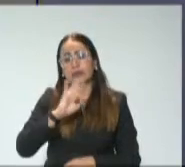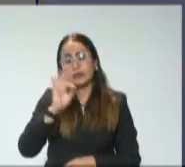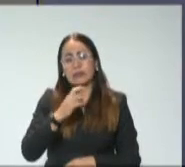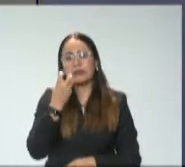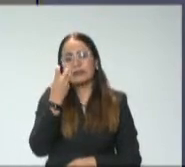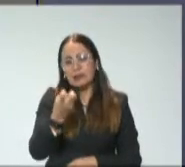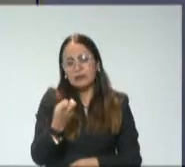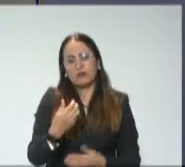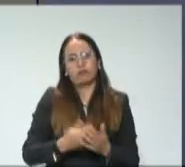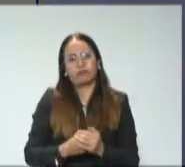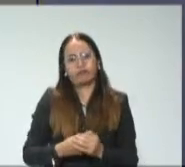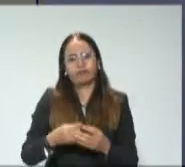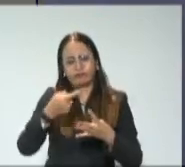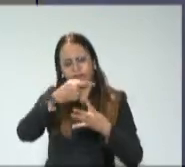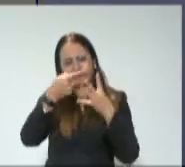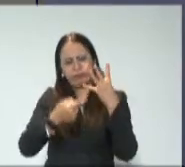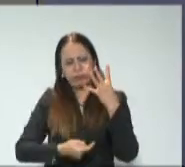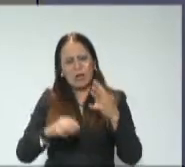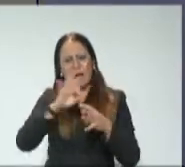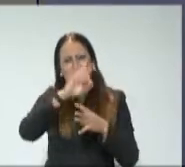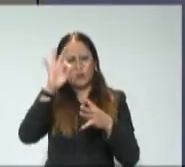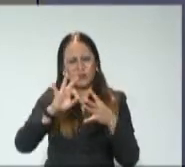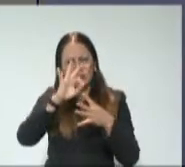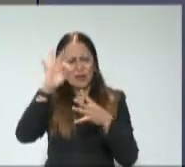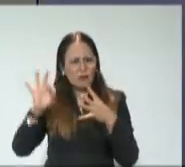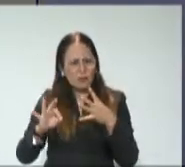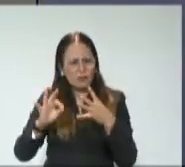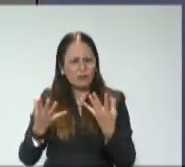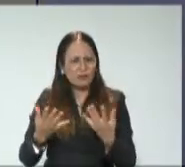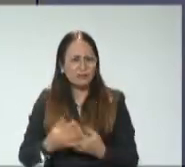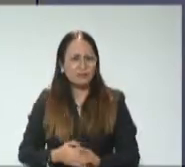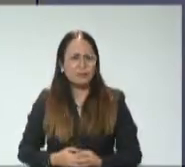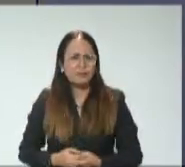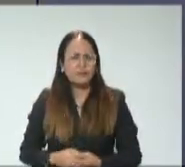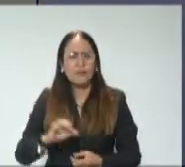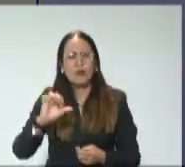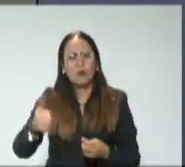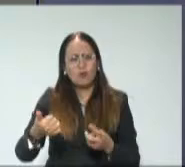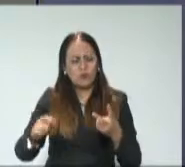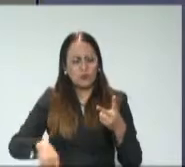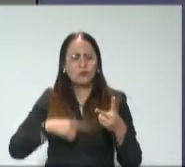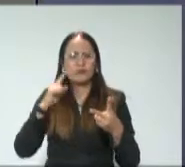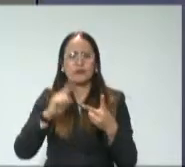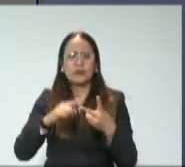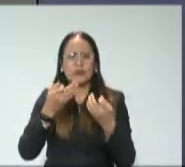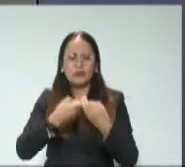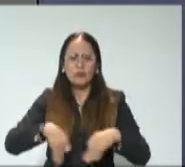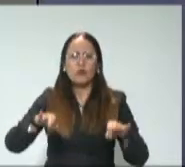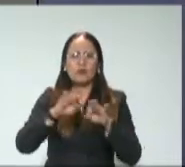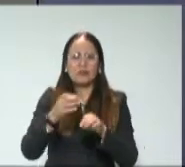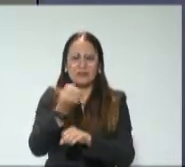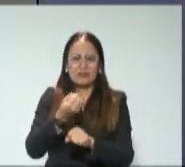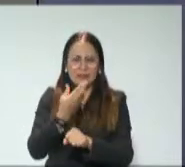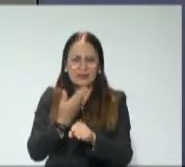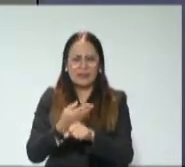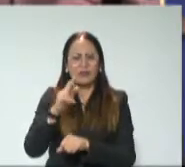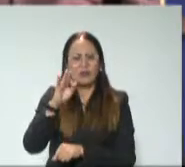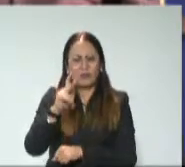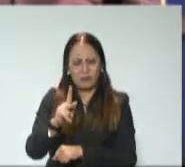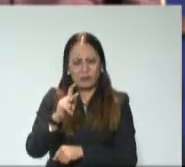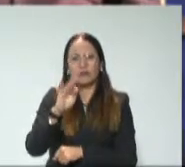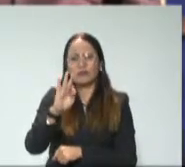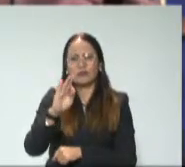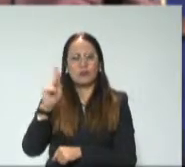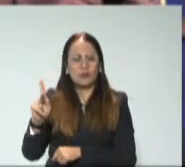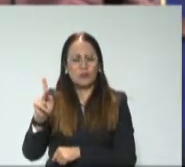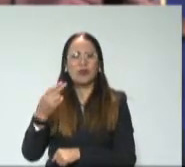está afectando si se sacan las proporciones de cada año otro lema es fundamental y qué bueno que esté aquí la secretaria de la función pública porque es con ella